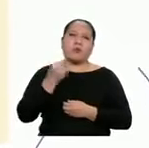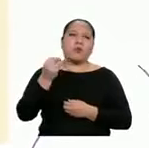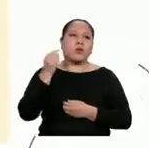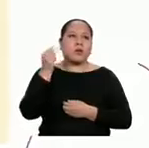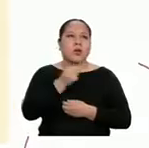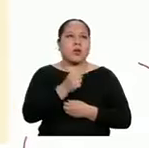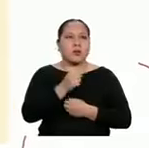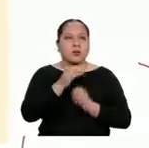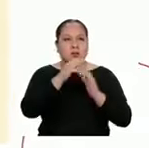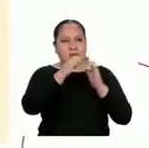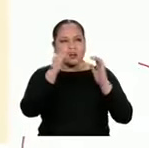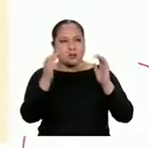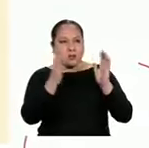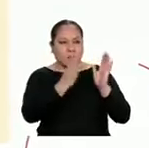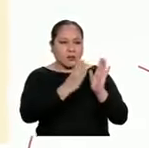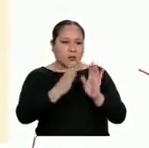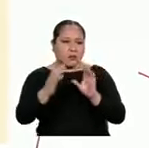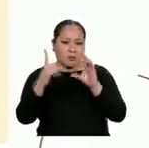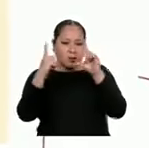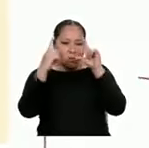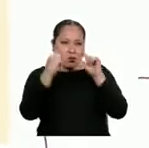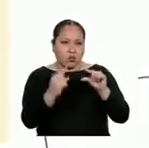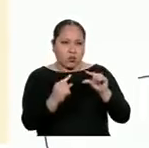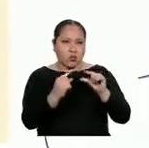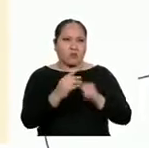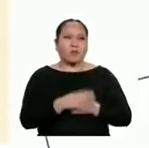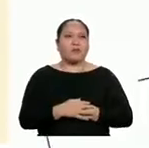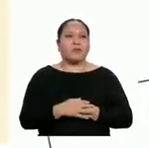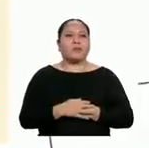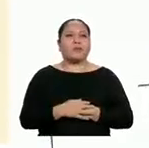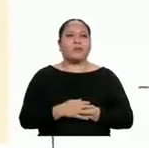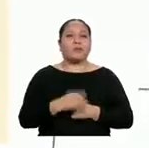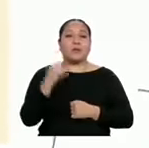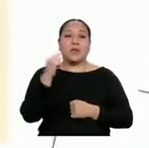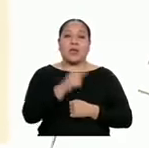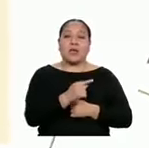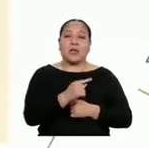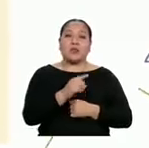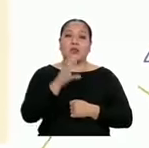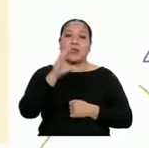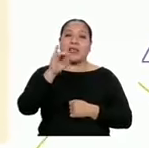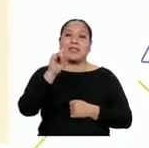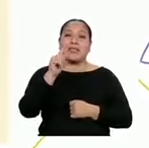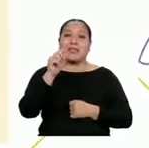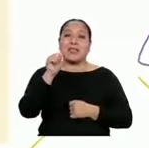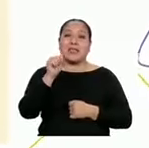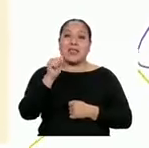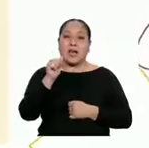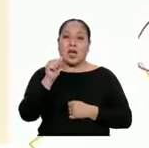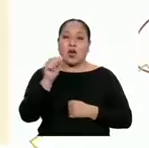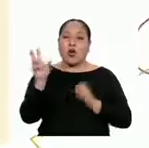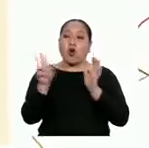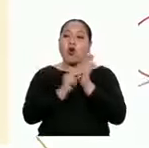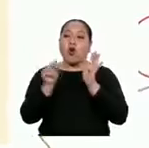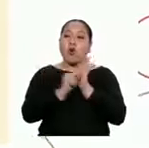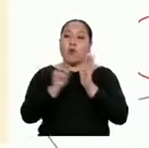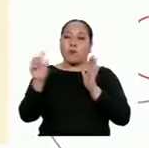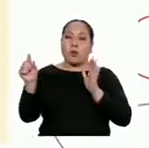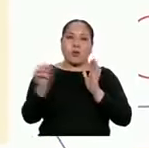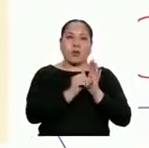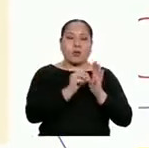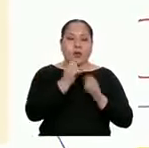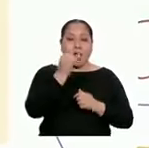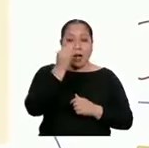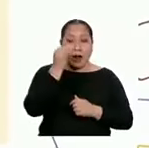párrafo está fuera del margen y es más pequeño? Se trata de una cita textual. En algunas